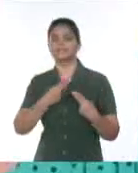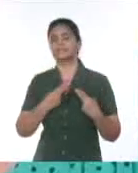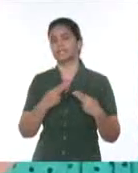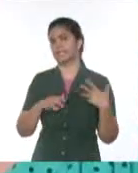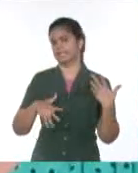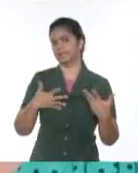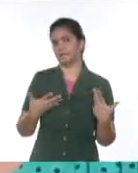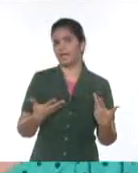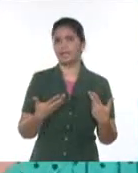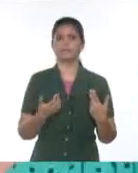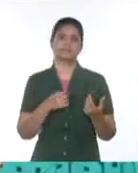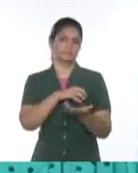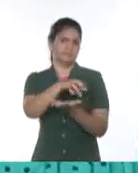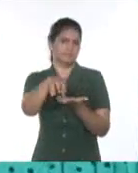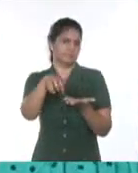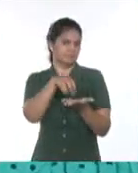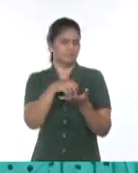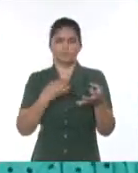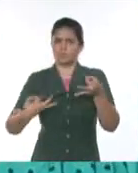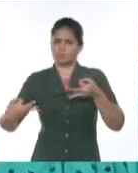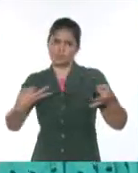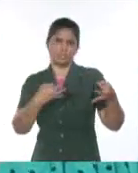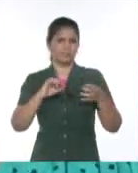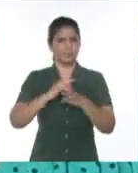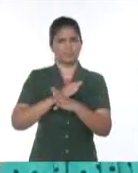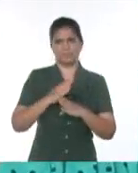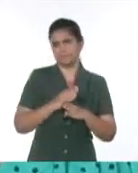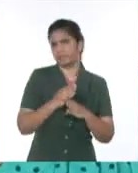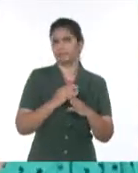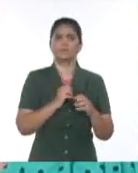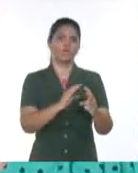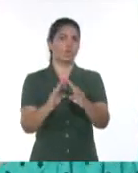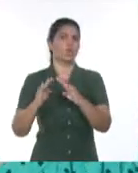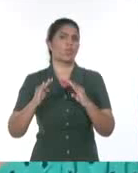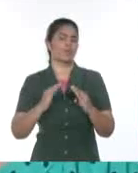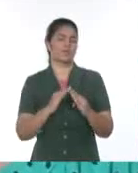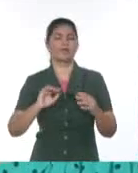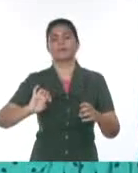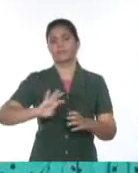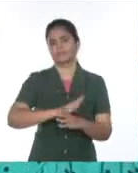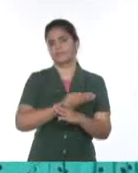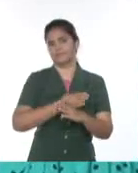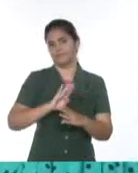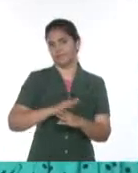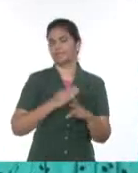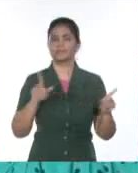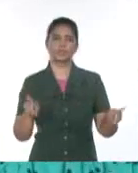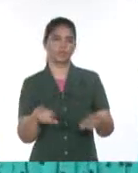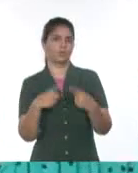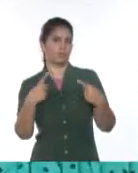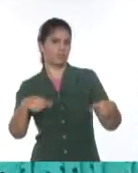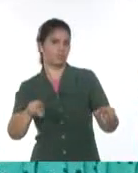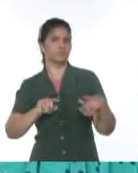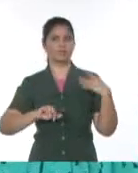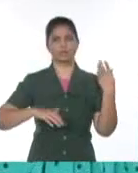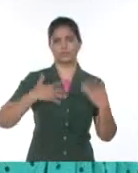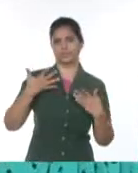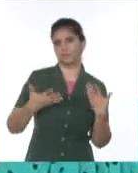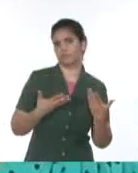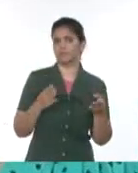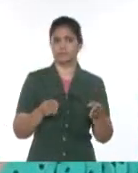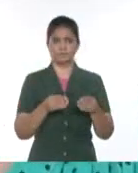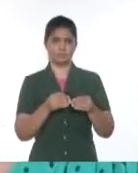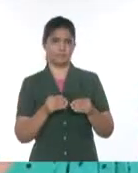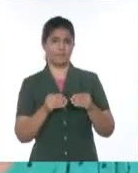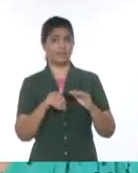de septiembre en la comunidad donde radica el proyecto Sabaleando, allí a son de comparsa, y estaremos concluyendo la jornada el día 30